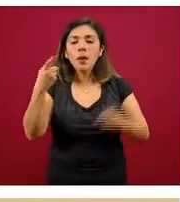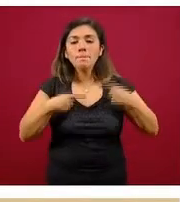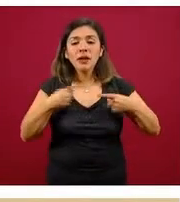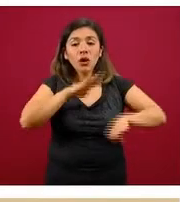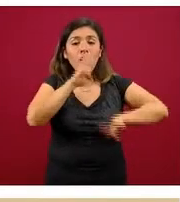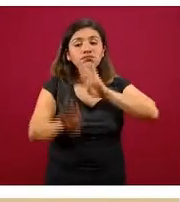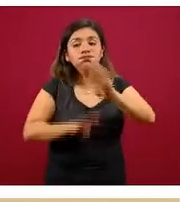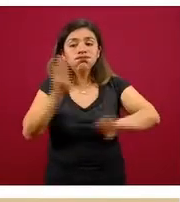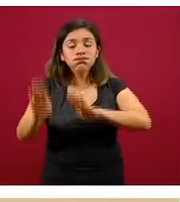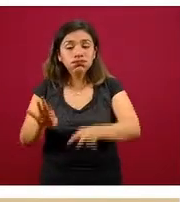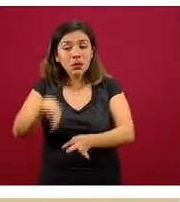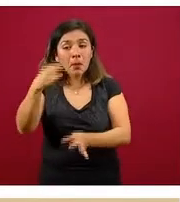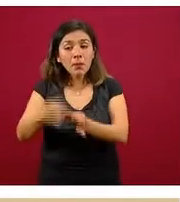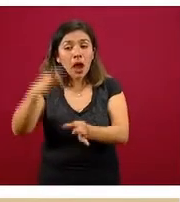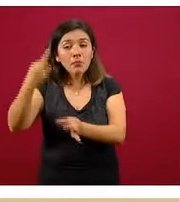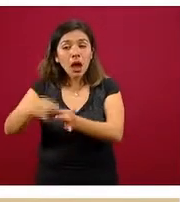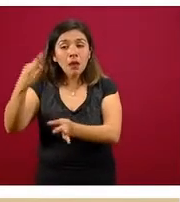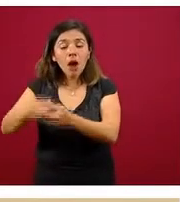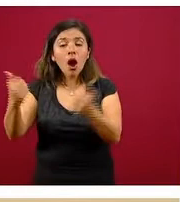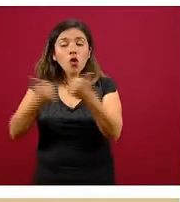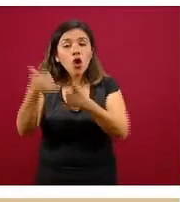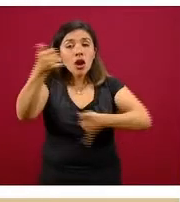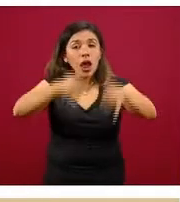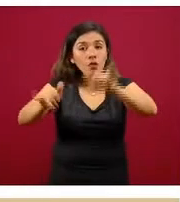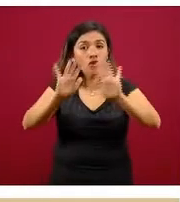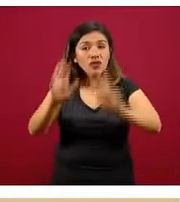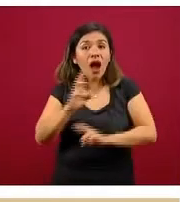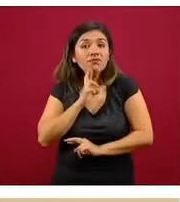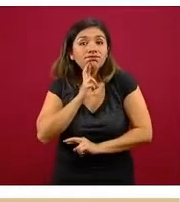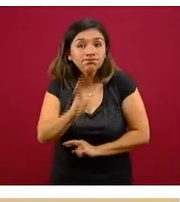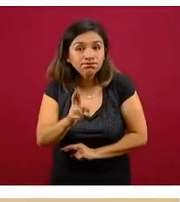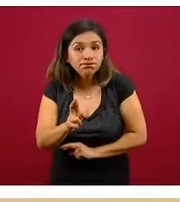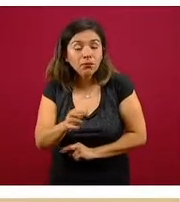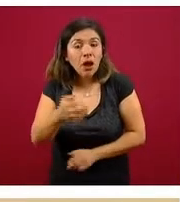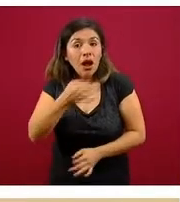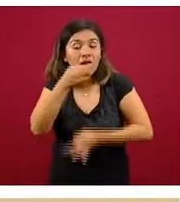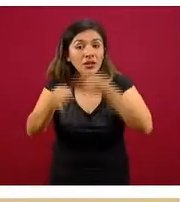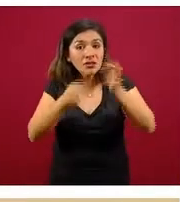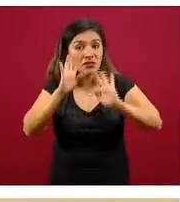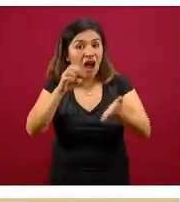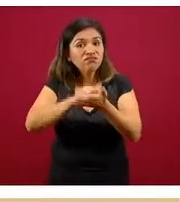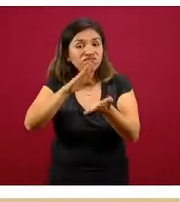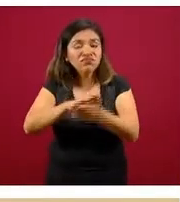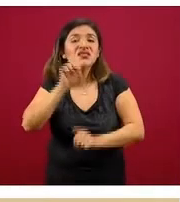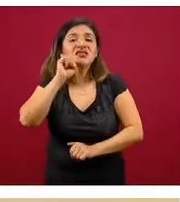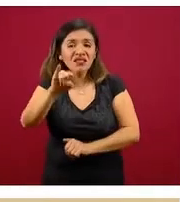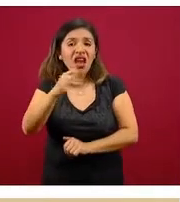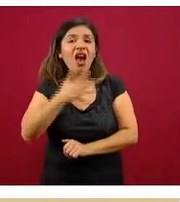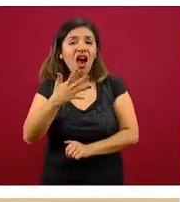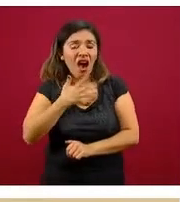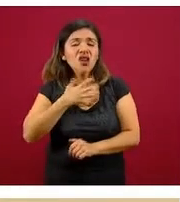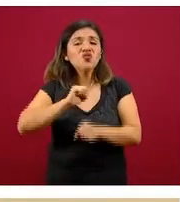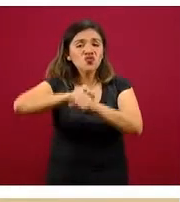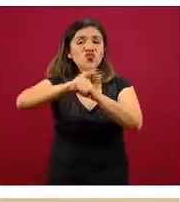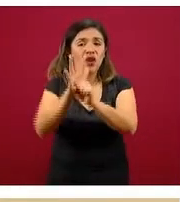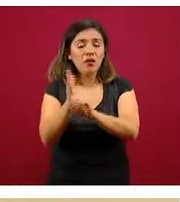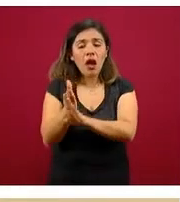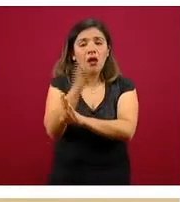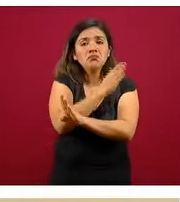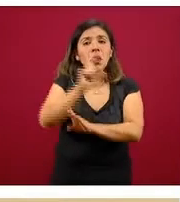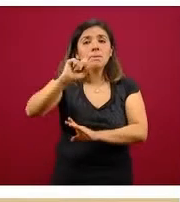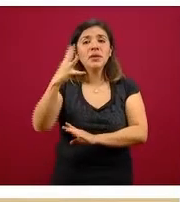que fueron confirmadas por laboratorio o que fueron notificadas, ya confirmadas por laboratorio en las